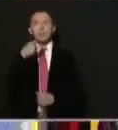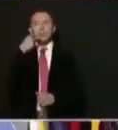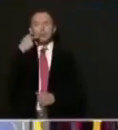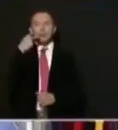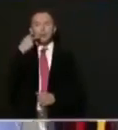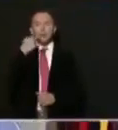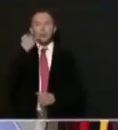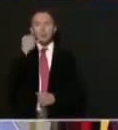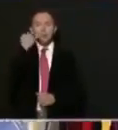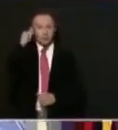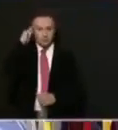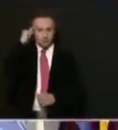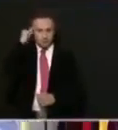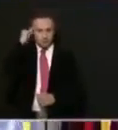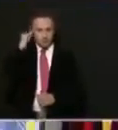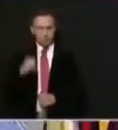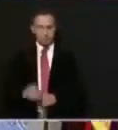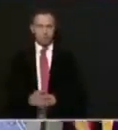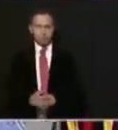Dime ya.